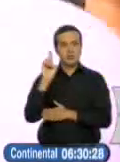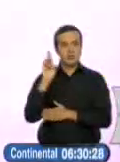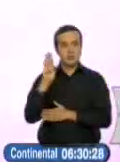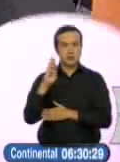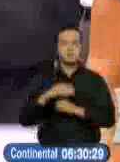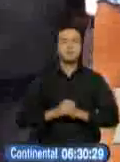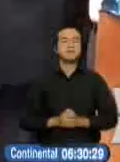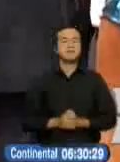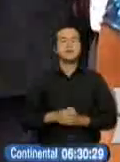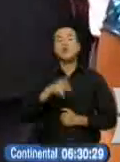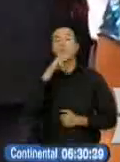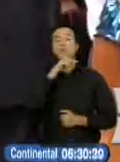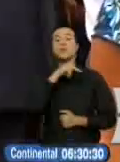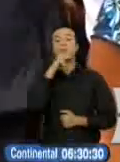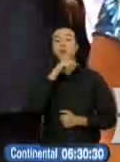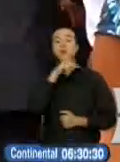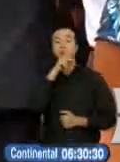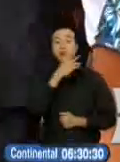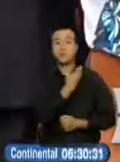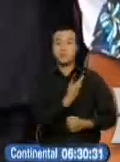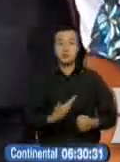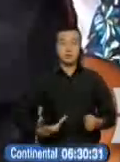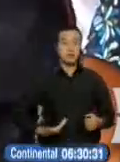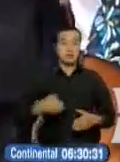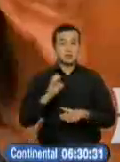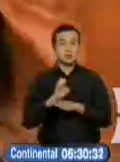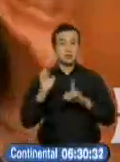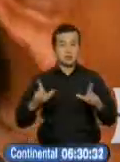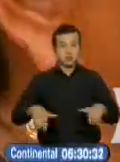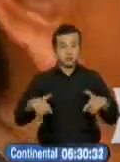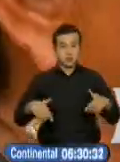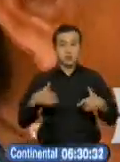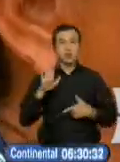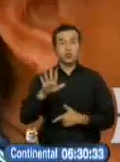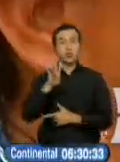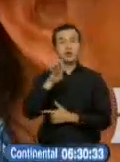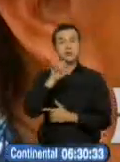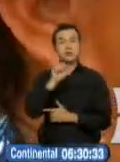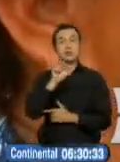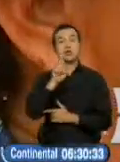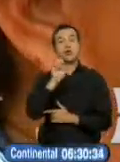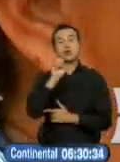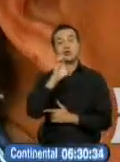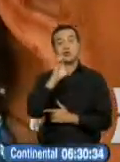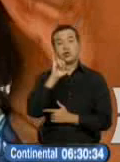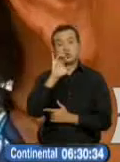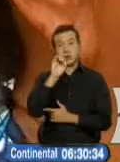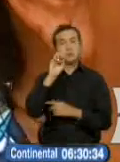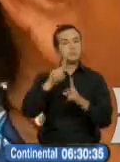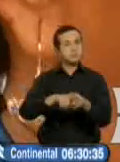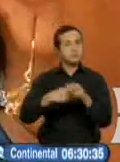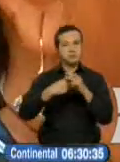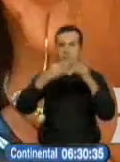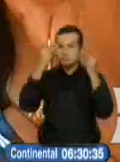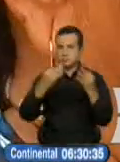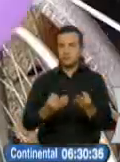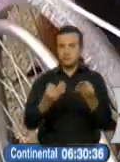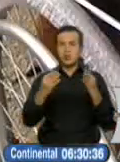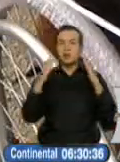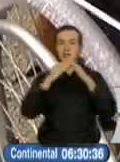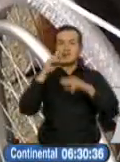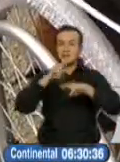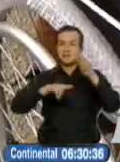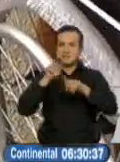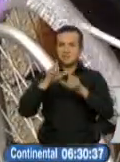En Puerto Viejo, con la presencia del presidente de la República, Lenín Moreno, y de su esposa, Rocío González, se inició de manera oficial la misión Casa